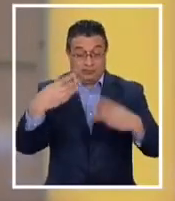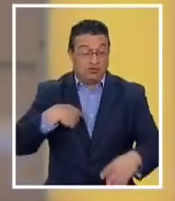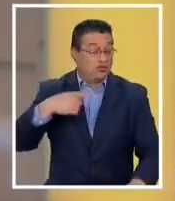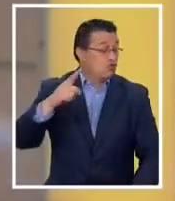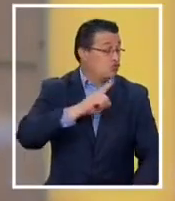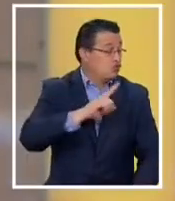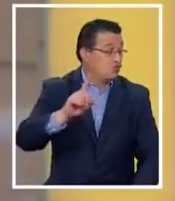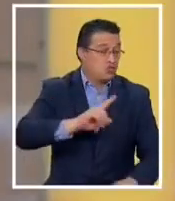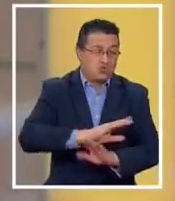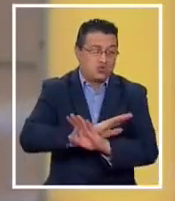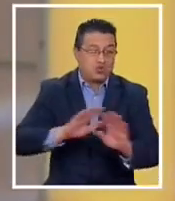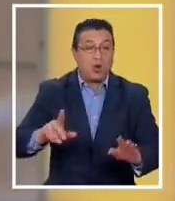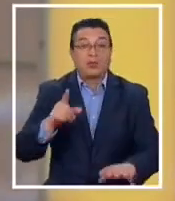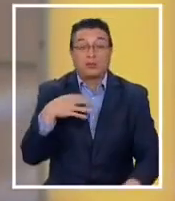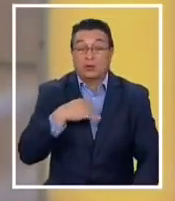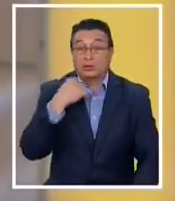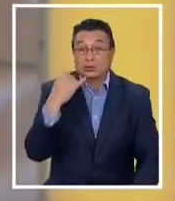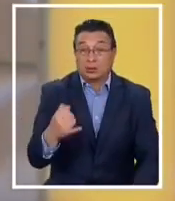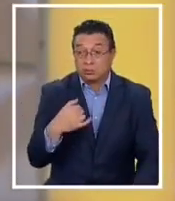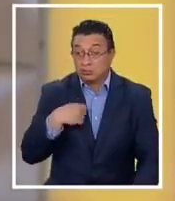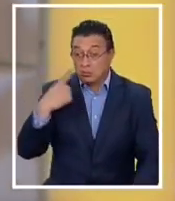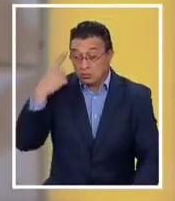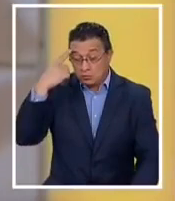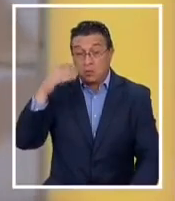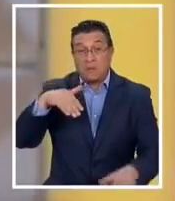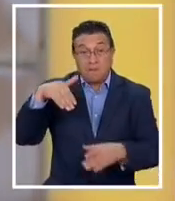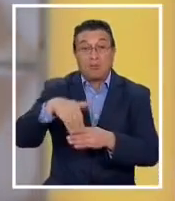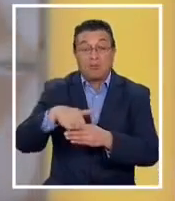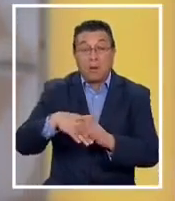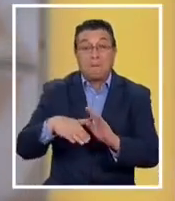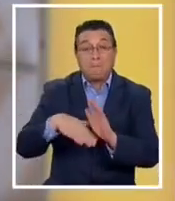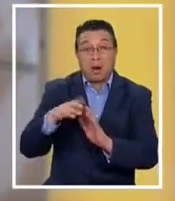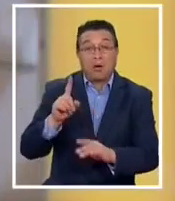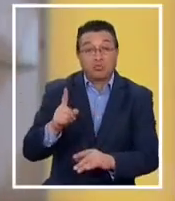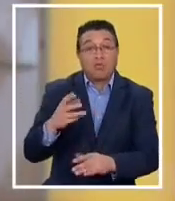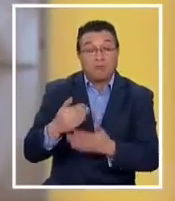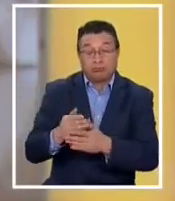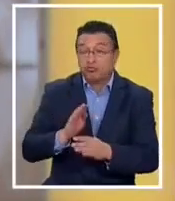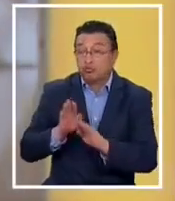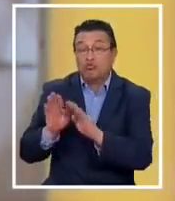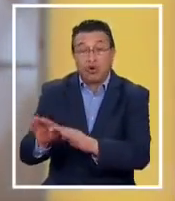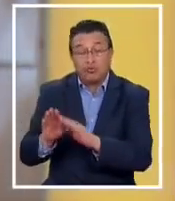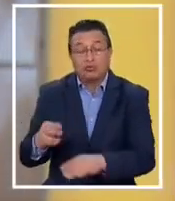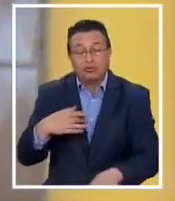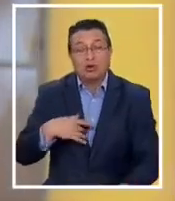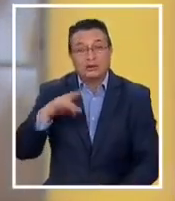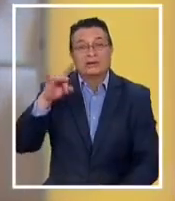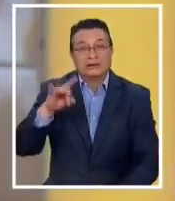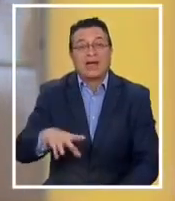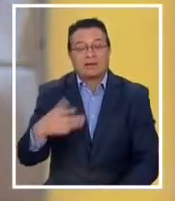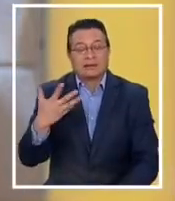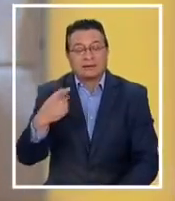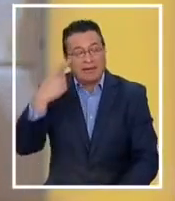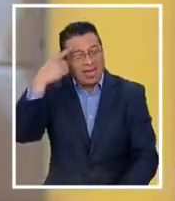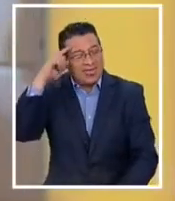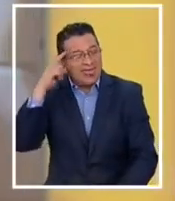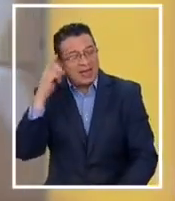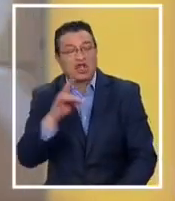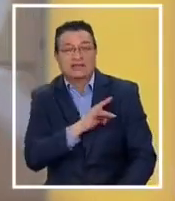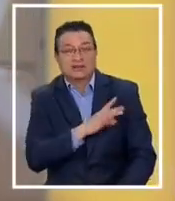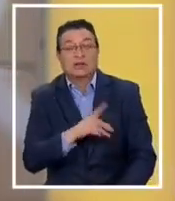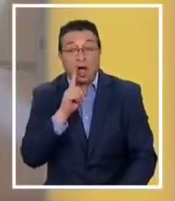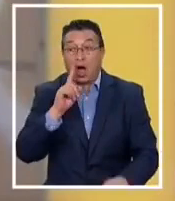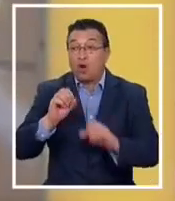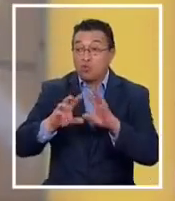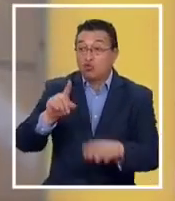muy por el contrario siempre dicho sabe que he votado más de alguna vez por ello porque efectivamente lo que le hace daño a chile el